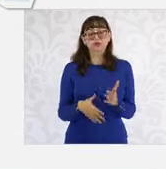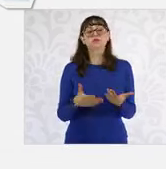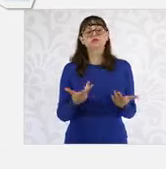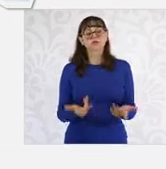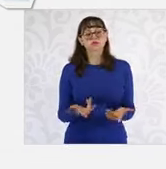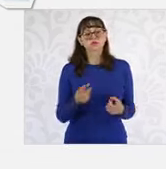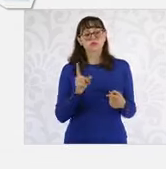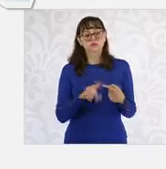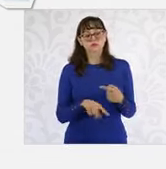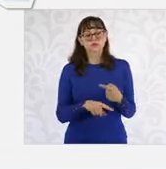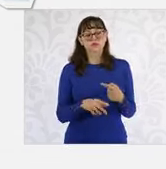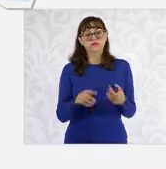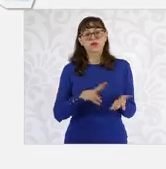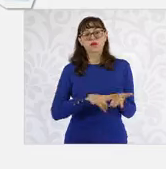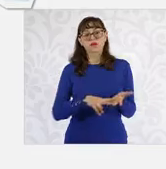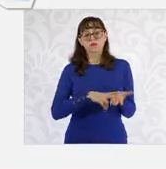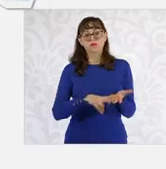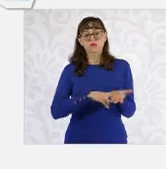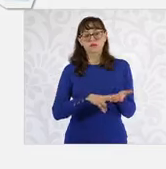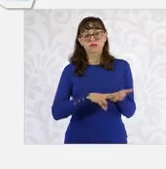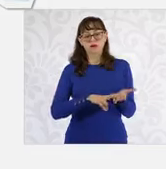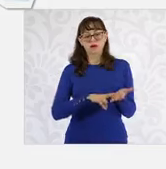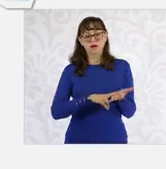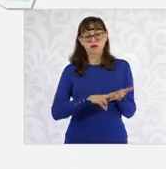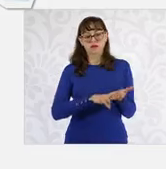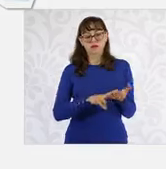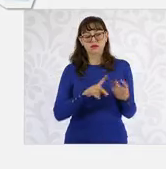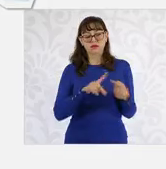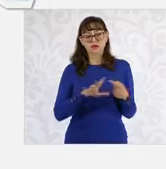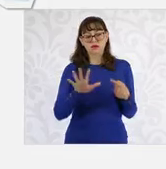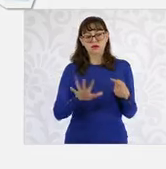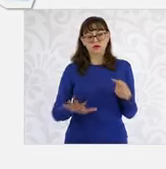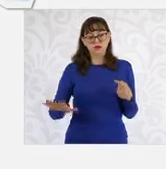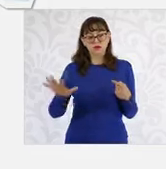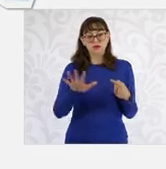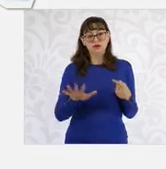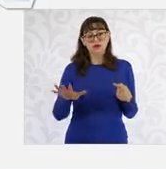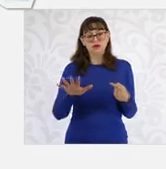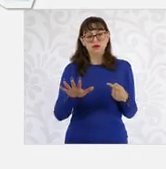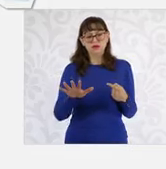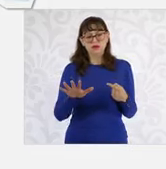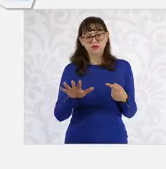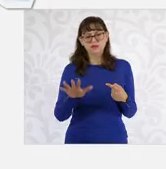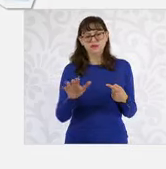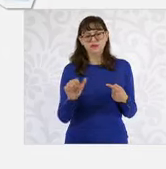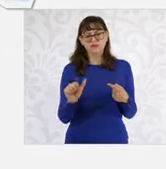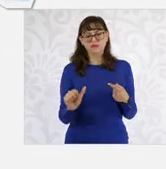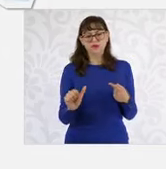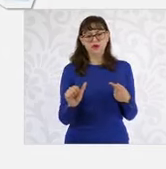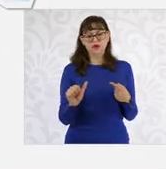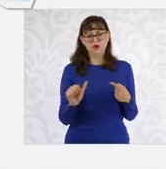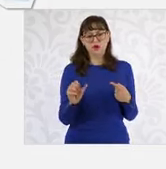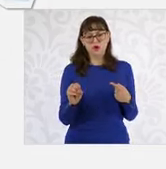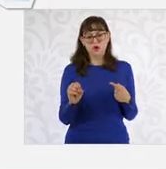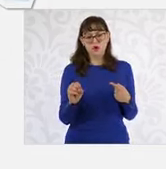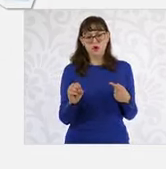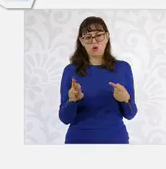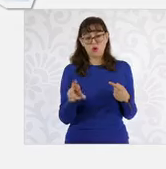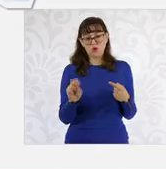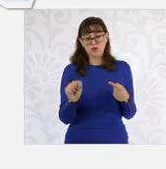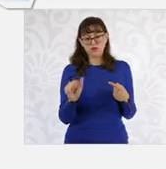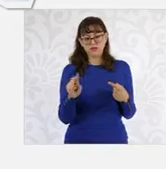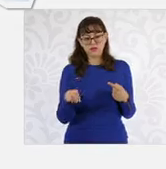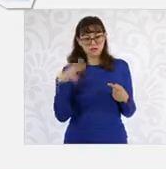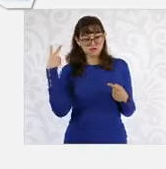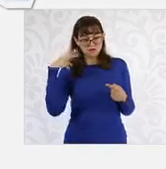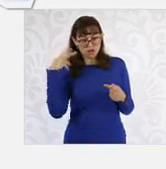está gasolina regular en la región del Golfo, el permisionario Estaciones de Servicio Auto de la marca Orsan, en